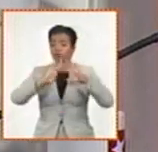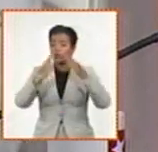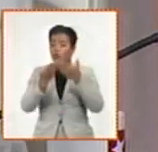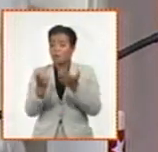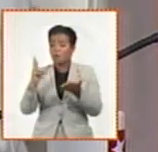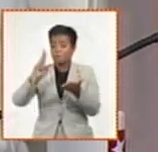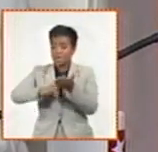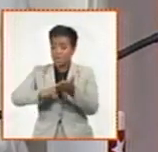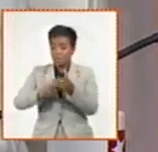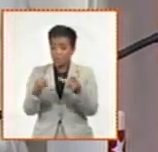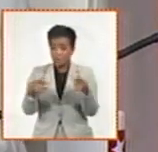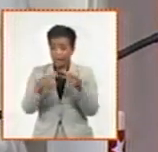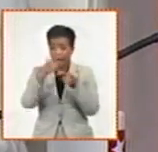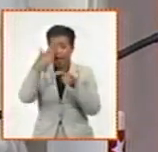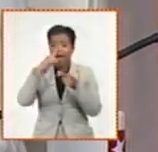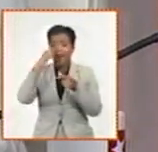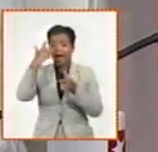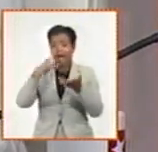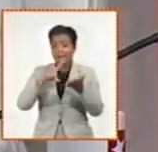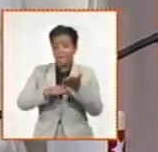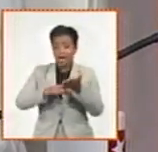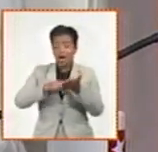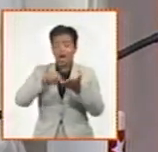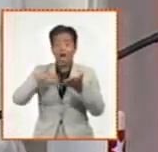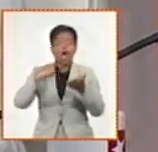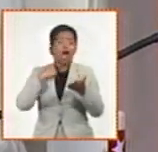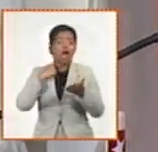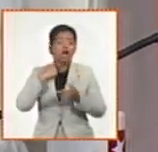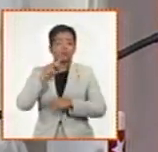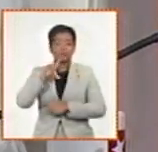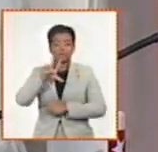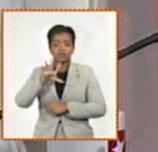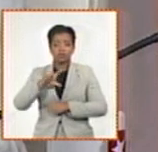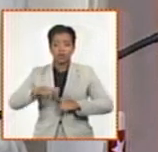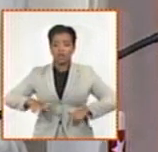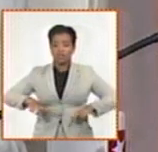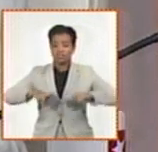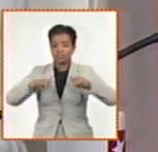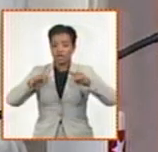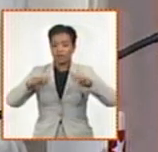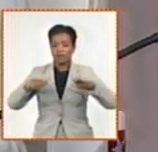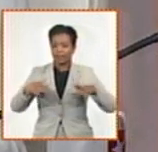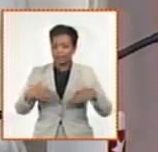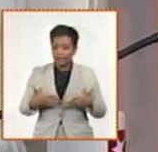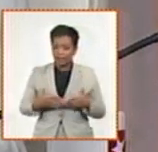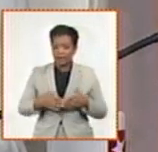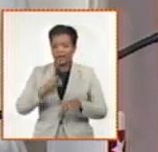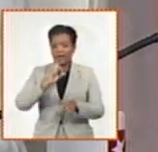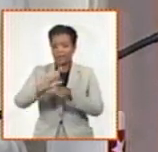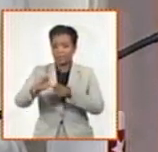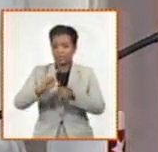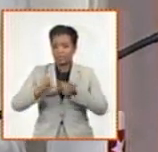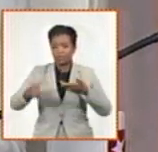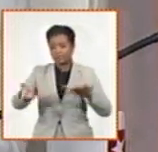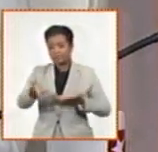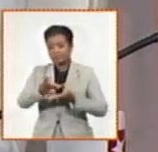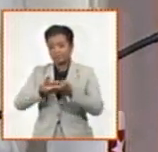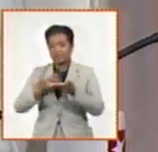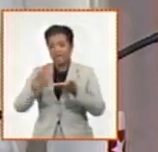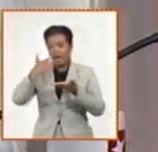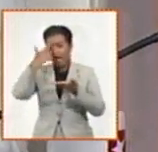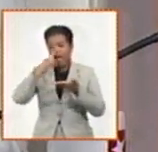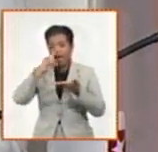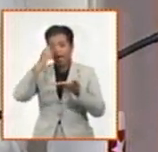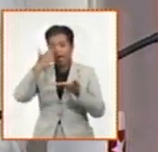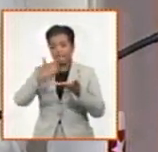por estos en este año estamos celebrando el 25 aniversario de la llegada de la metodología de campesino a campesino a Cuba. ¿Qué